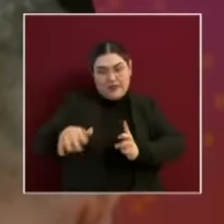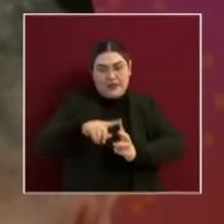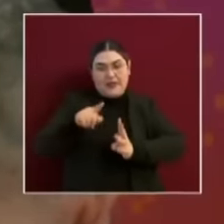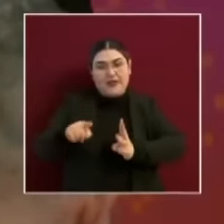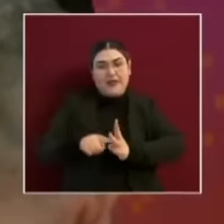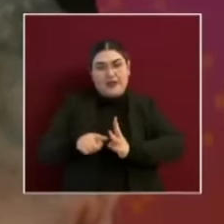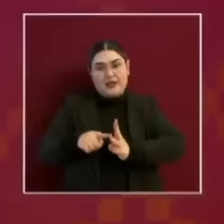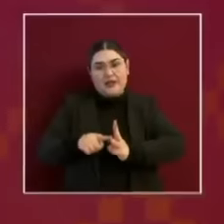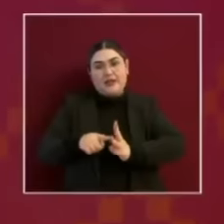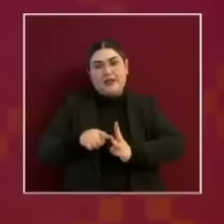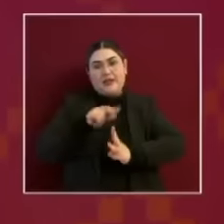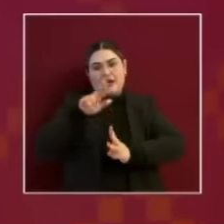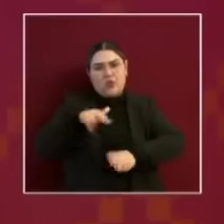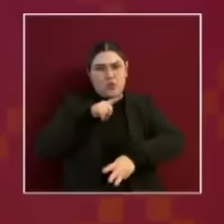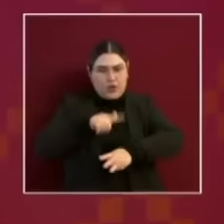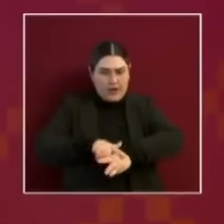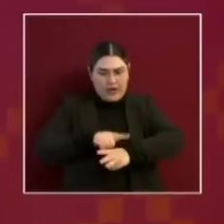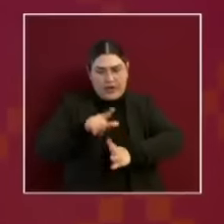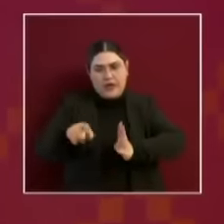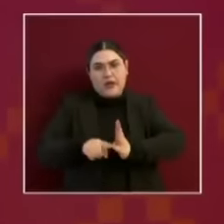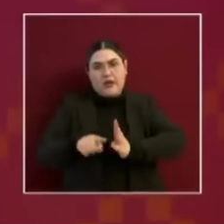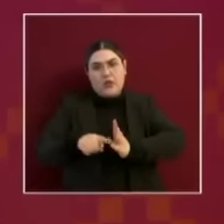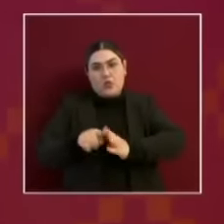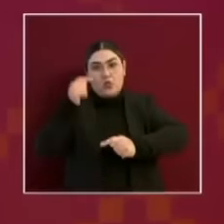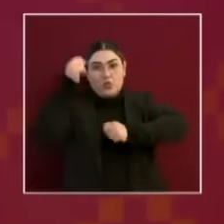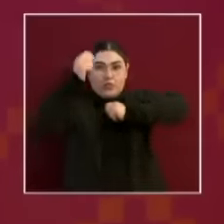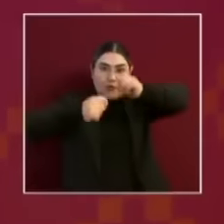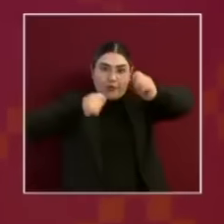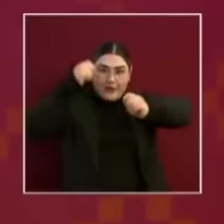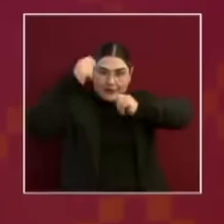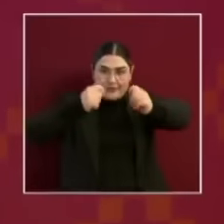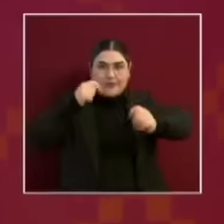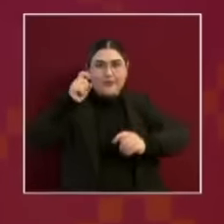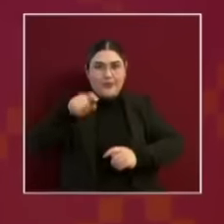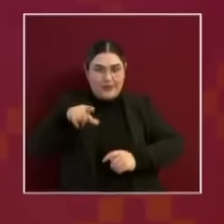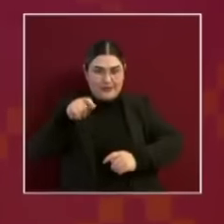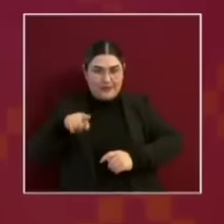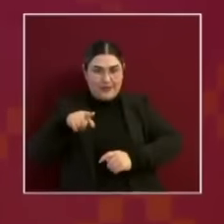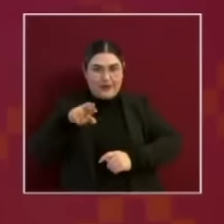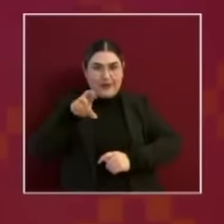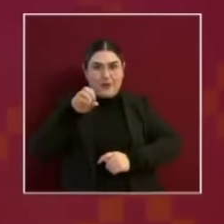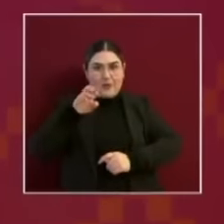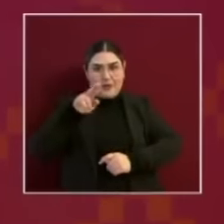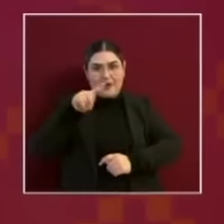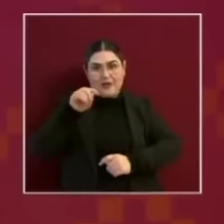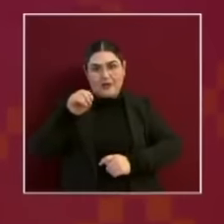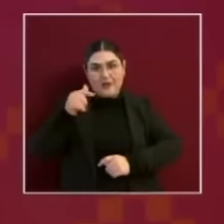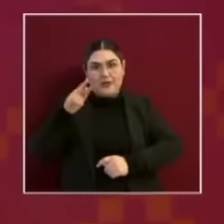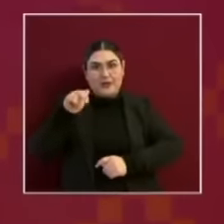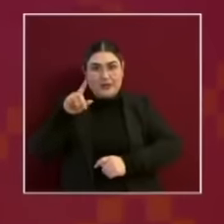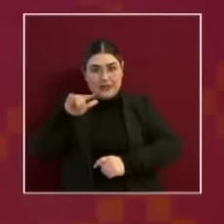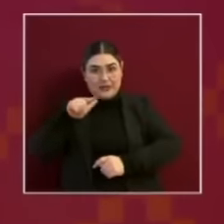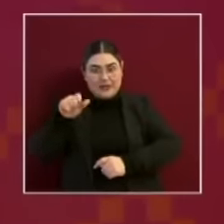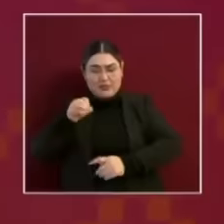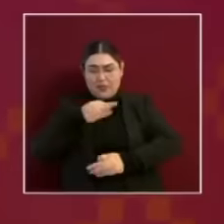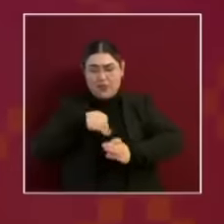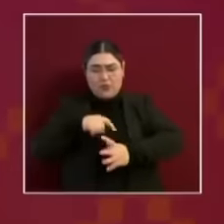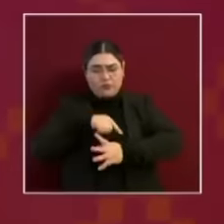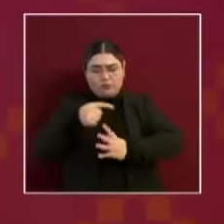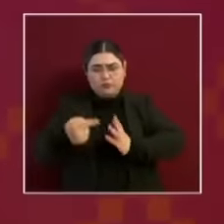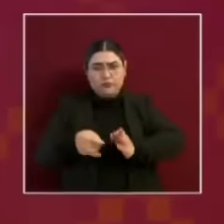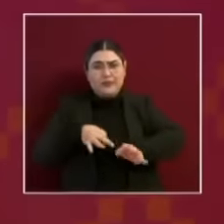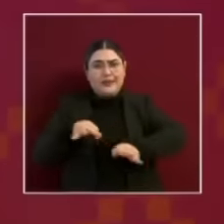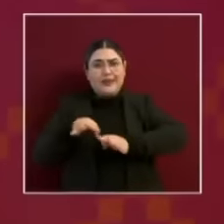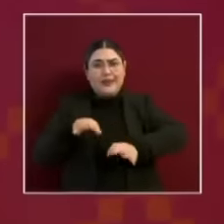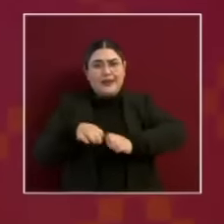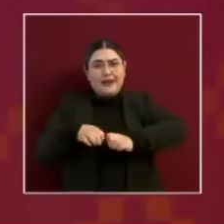de Turismo, el maestro Roberto Gradillas, hemos trabajado muy de la mano. ¿Por qué? Porque es un proyecto